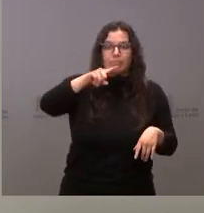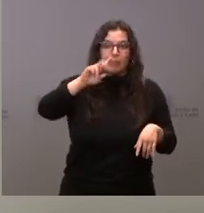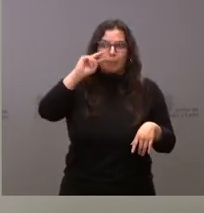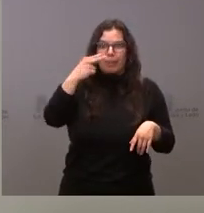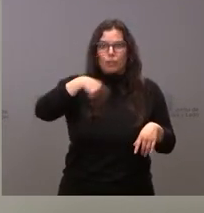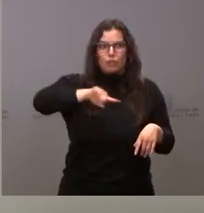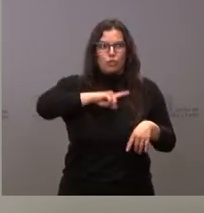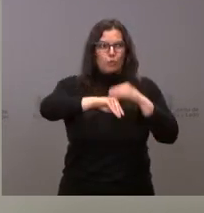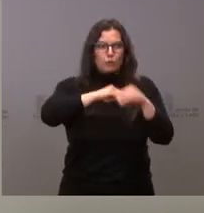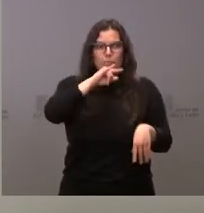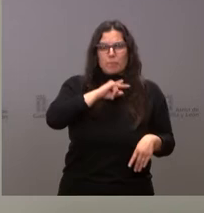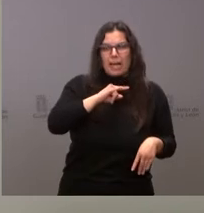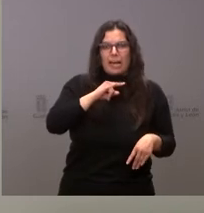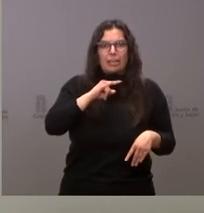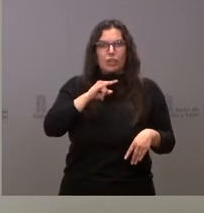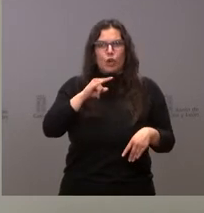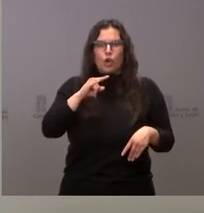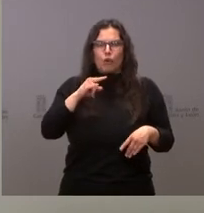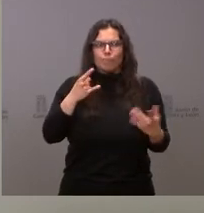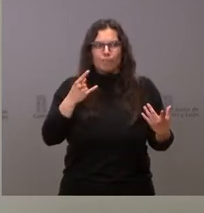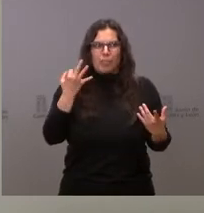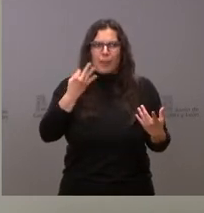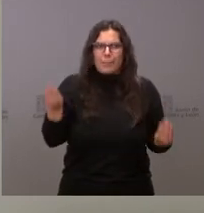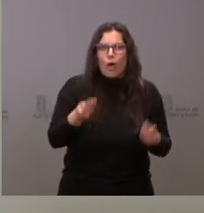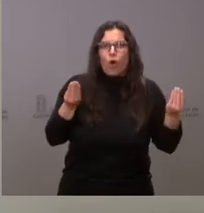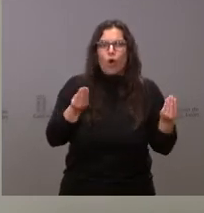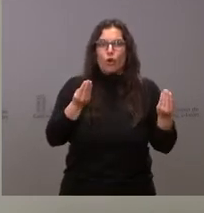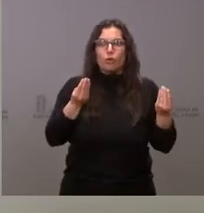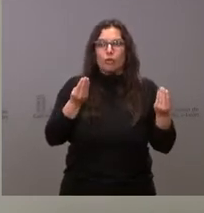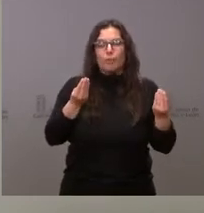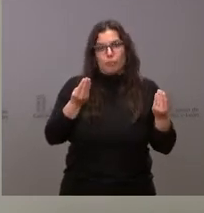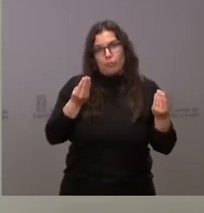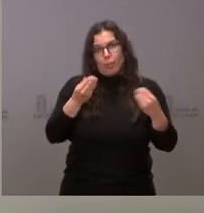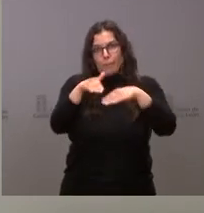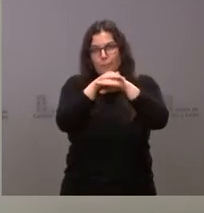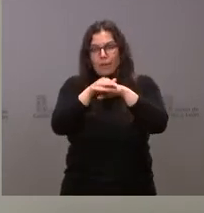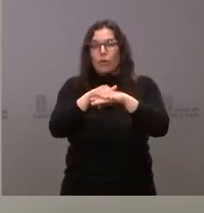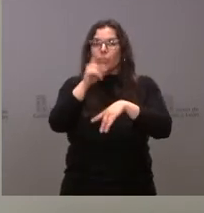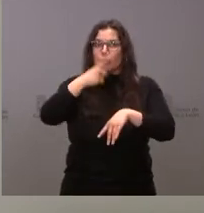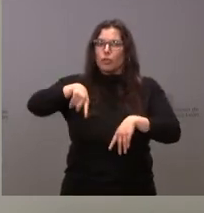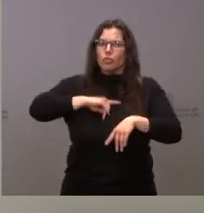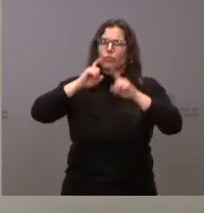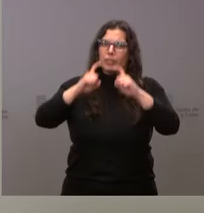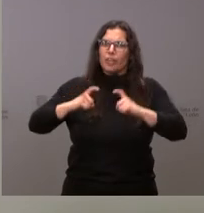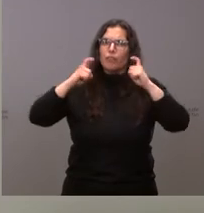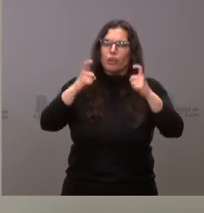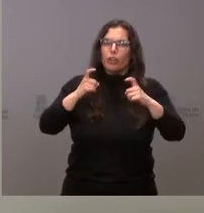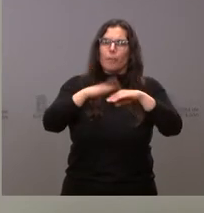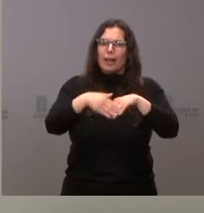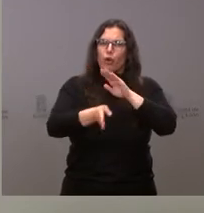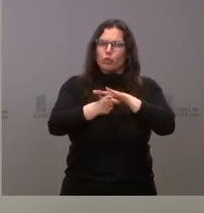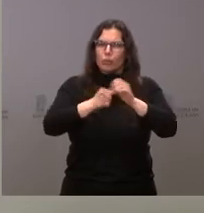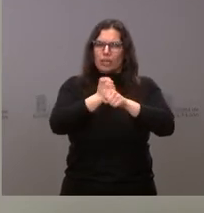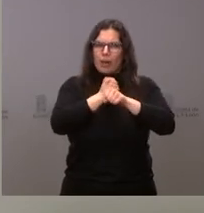las circunstancias que ellos también nos demandaban o que hemos hecho un esfuerzo muy importante de mantenimiento de la actividad de la administración en